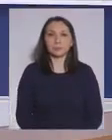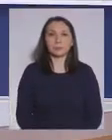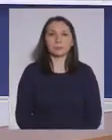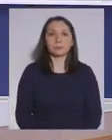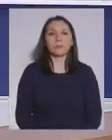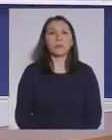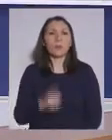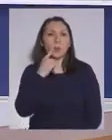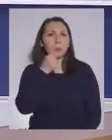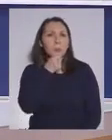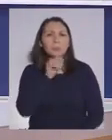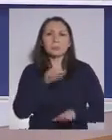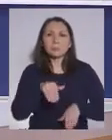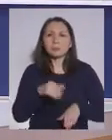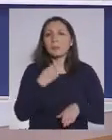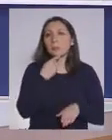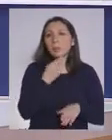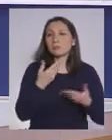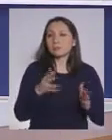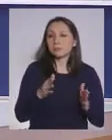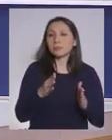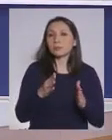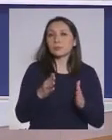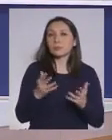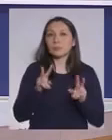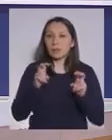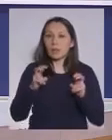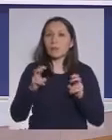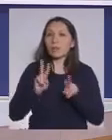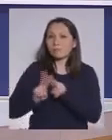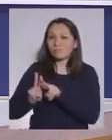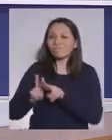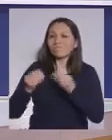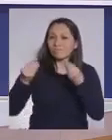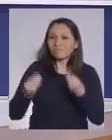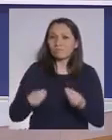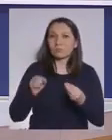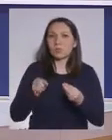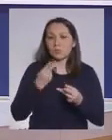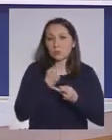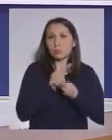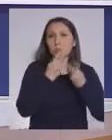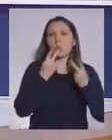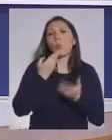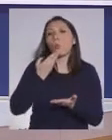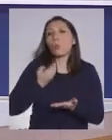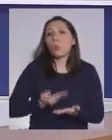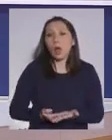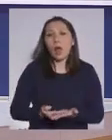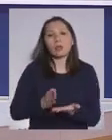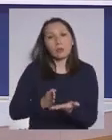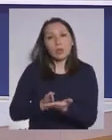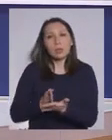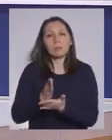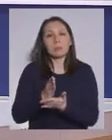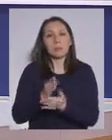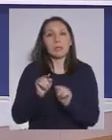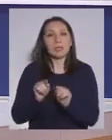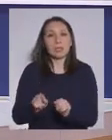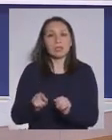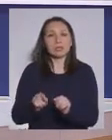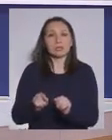ministro y preguntarle ya yendo más a la práctica más allá de este anuncio cuando comenzaría a regir